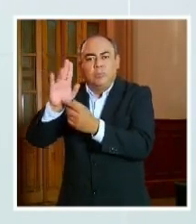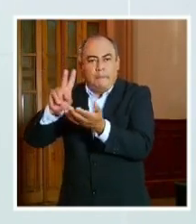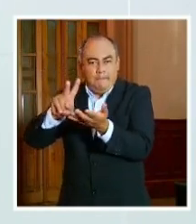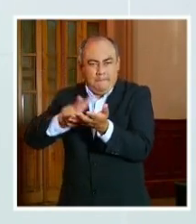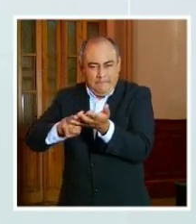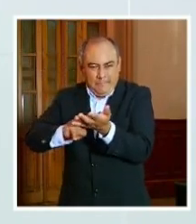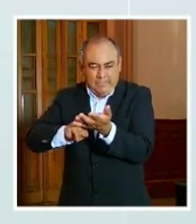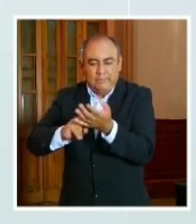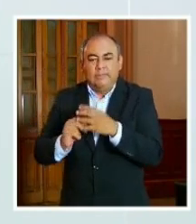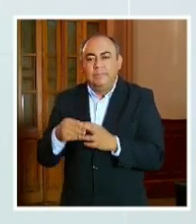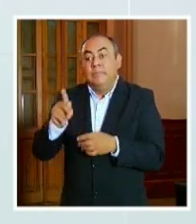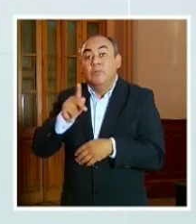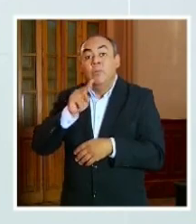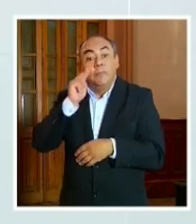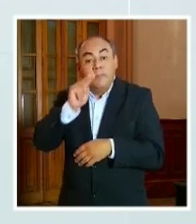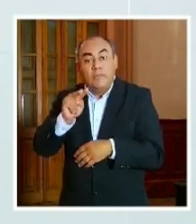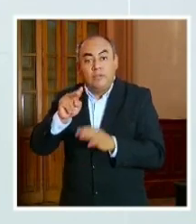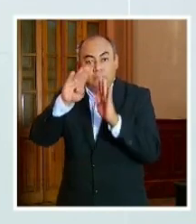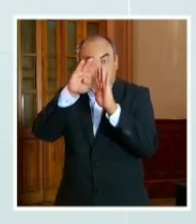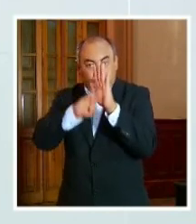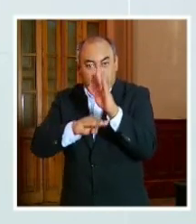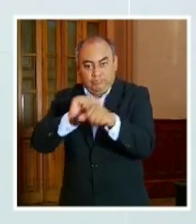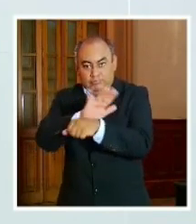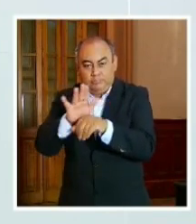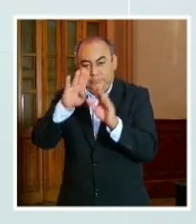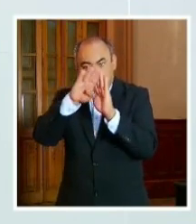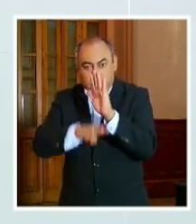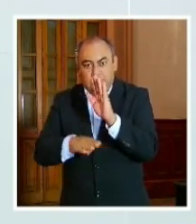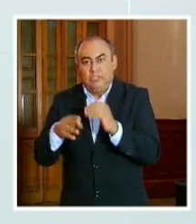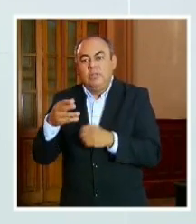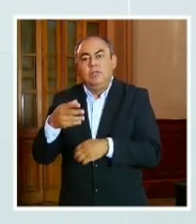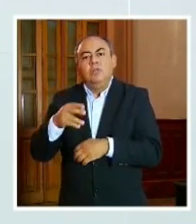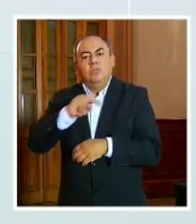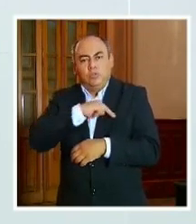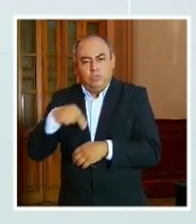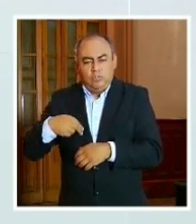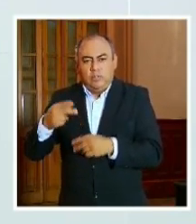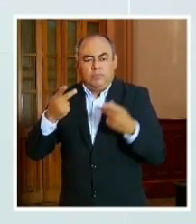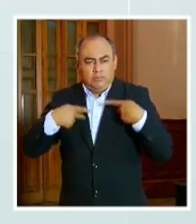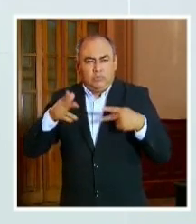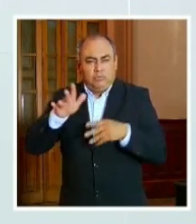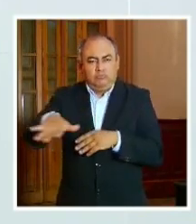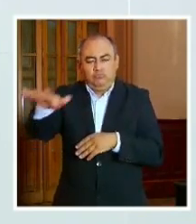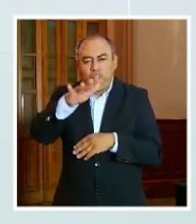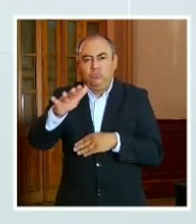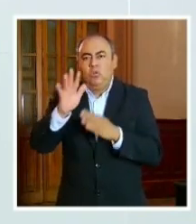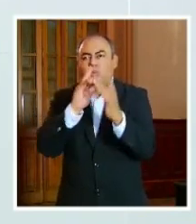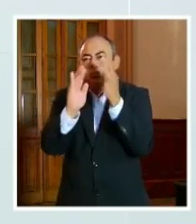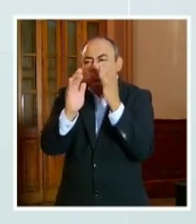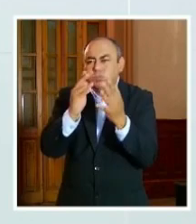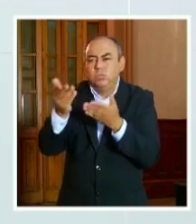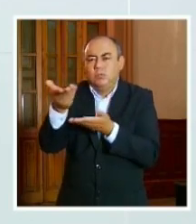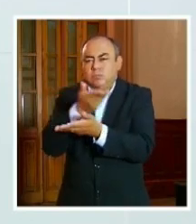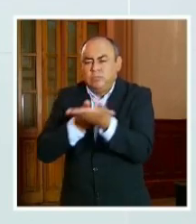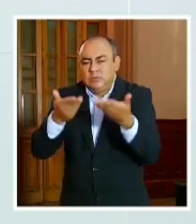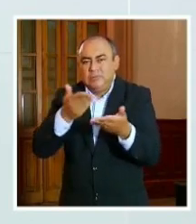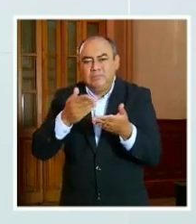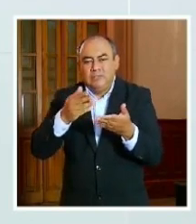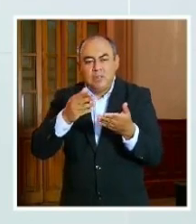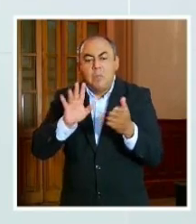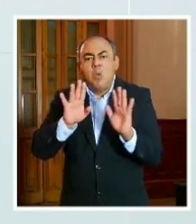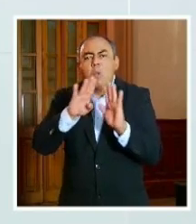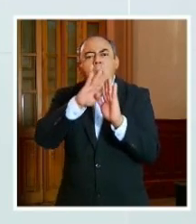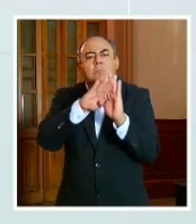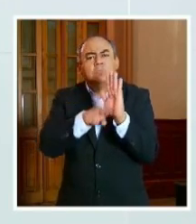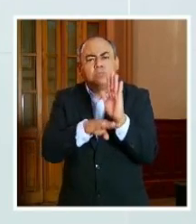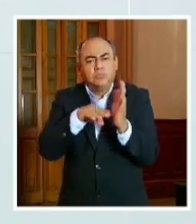la tendencia sigue a la baja, que no tenemos un impacto en la movilidad, en los indicadores, y